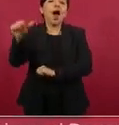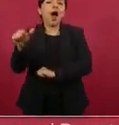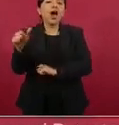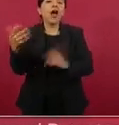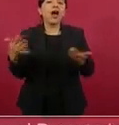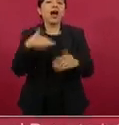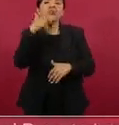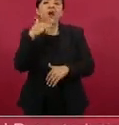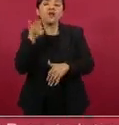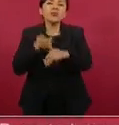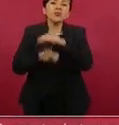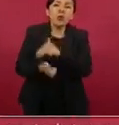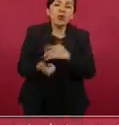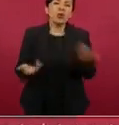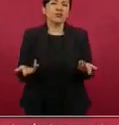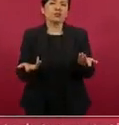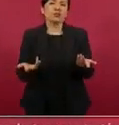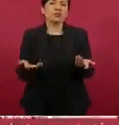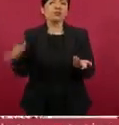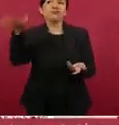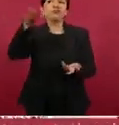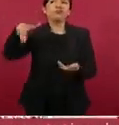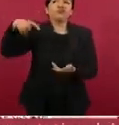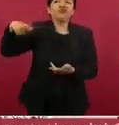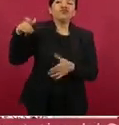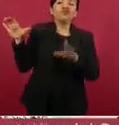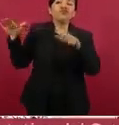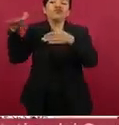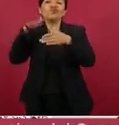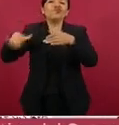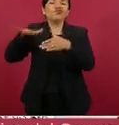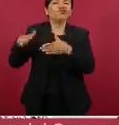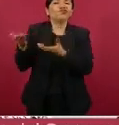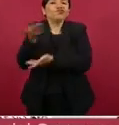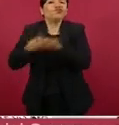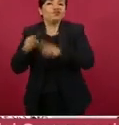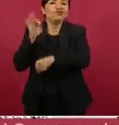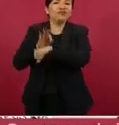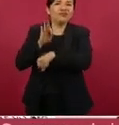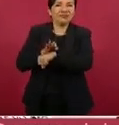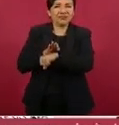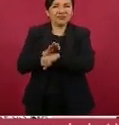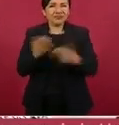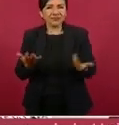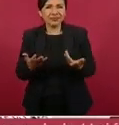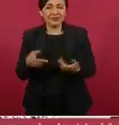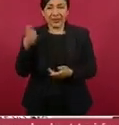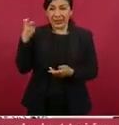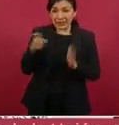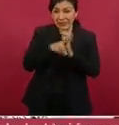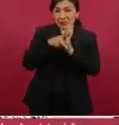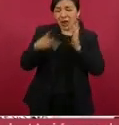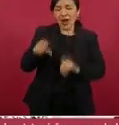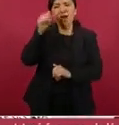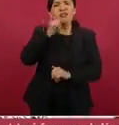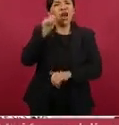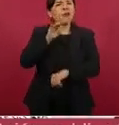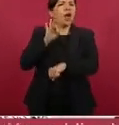la corrupción de las élites en México. Es un periódico defensor